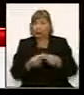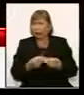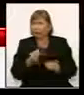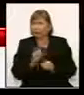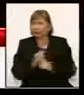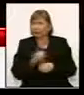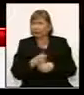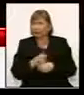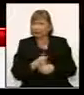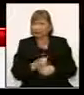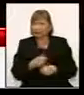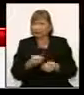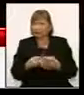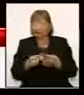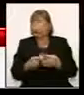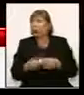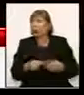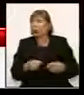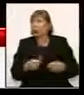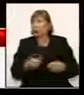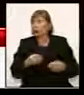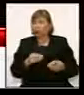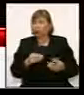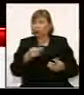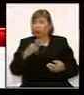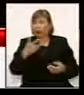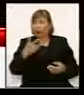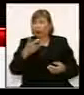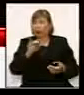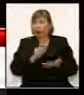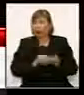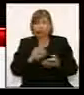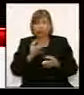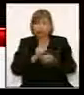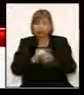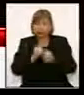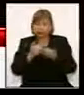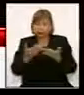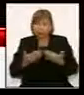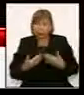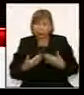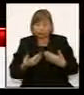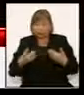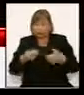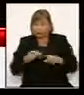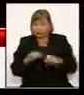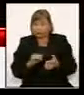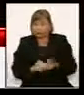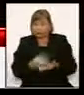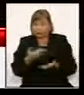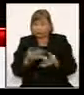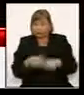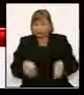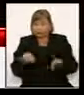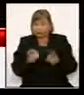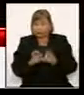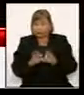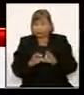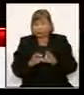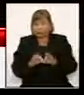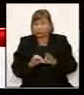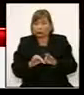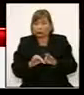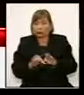el tercer trimestre del presente año. Esto nos debe también permitir, y esto va a ser un tema importante, porque obviamente